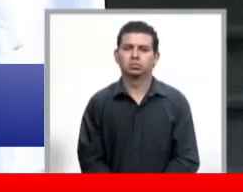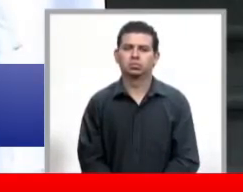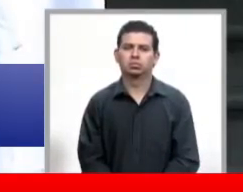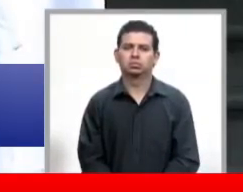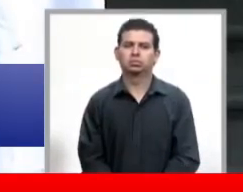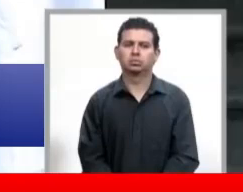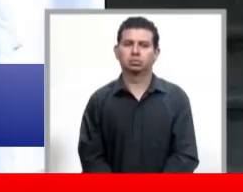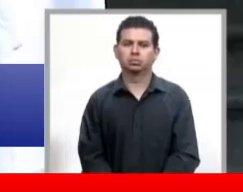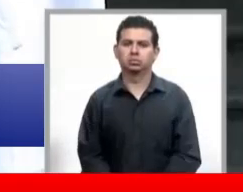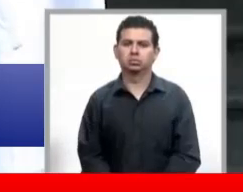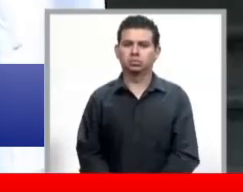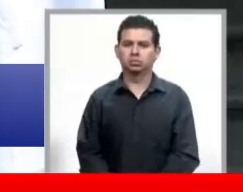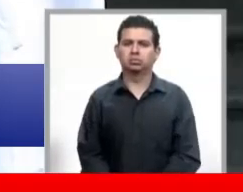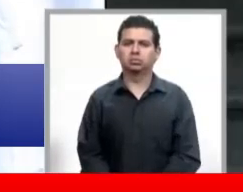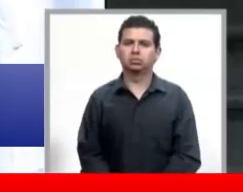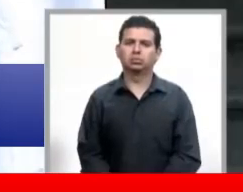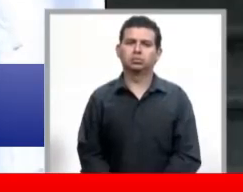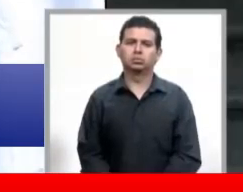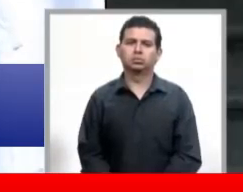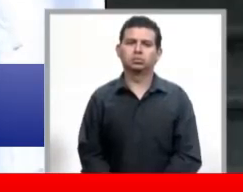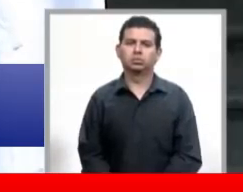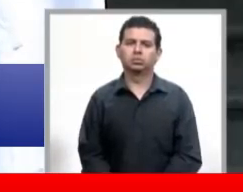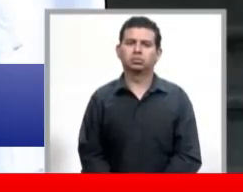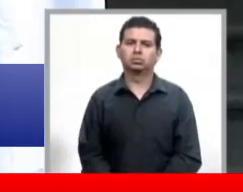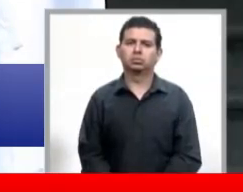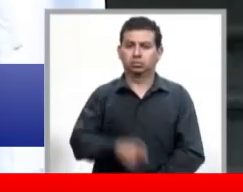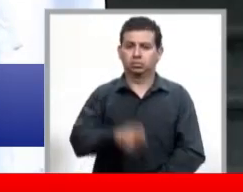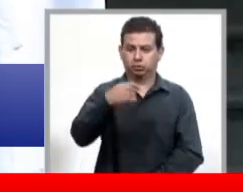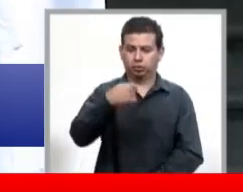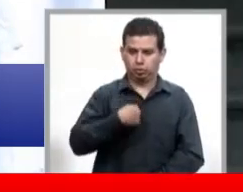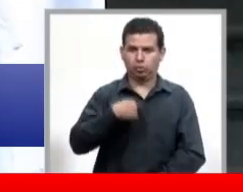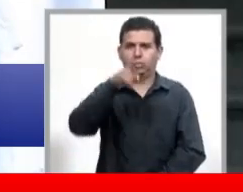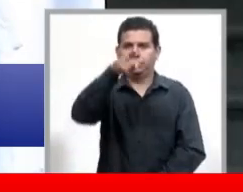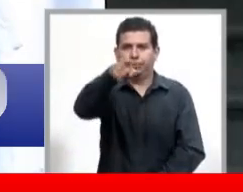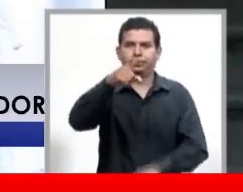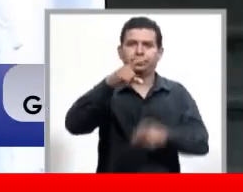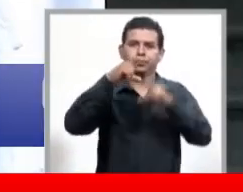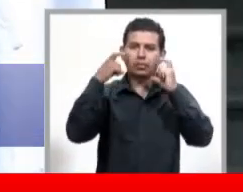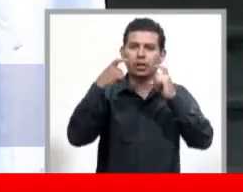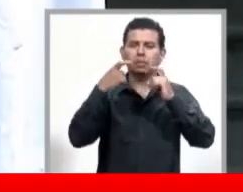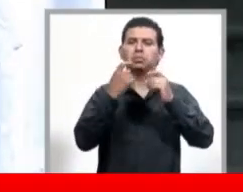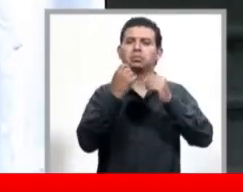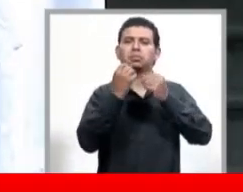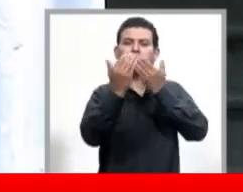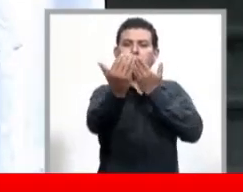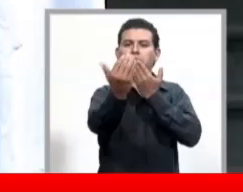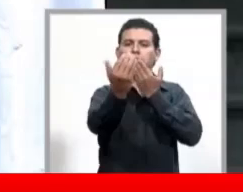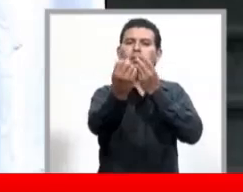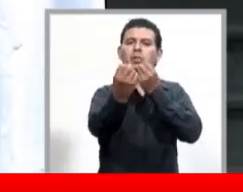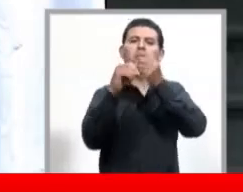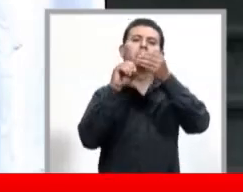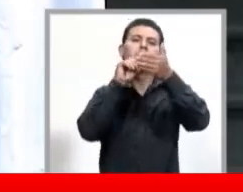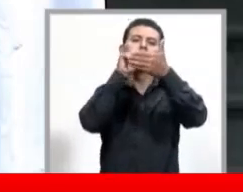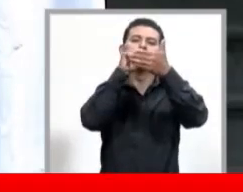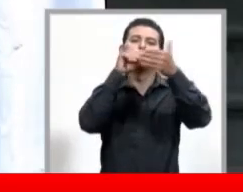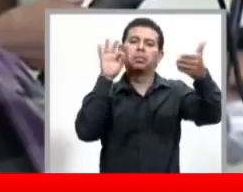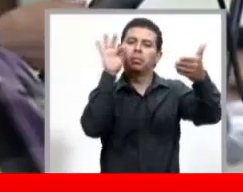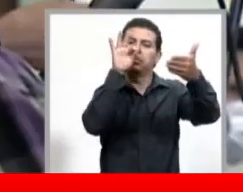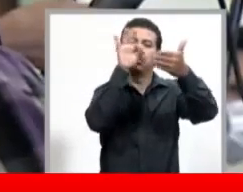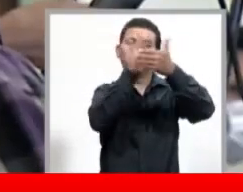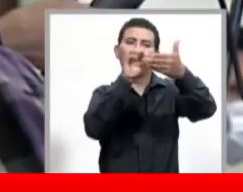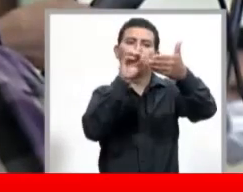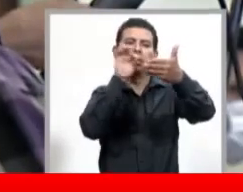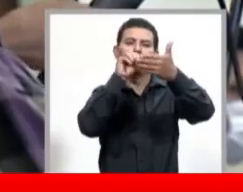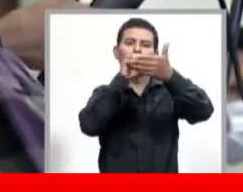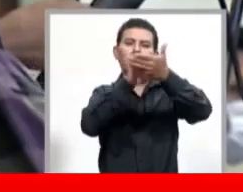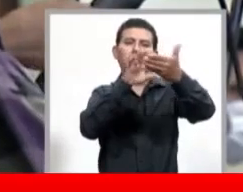Cubrebocas. Y ustedes tienen su cubrebocas, entonces lo que hacemos es evitar